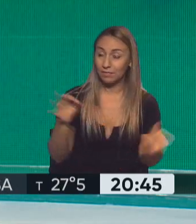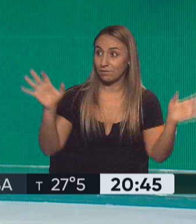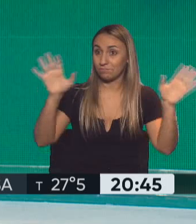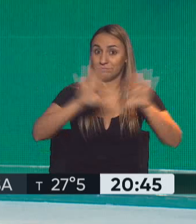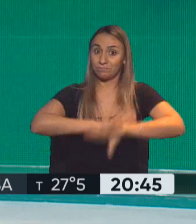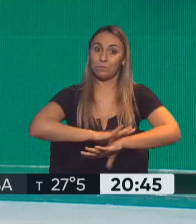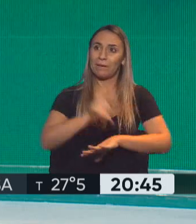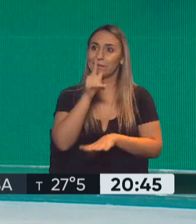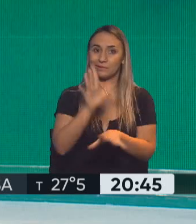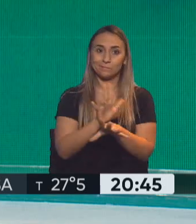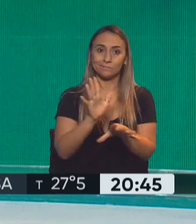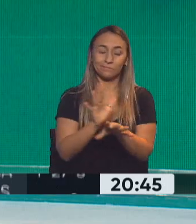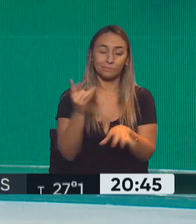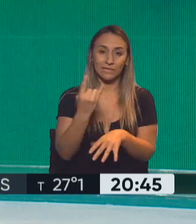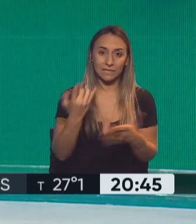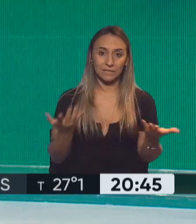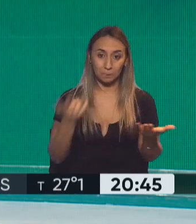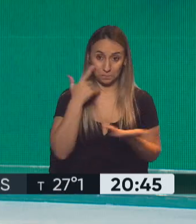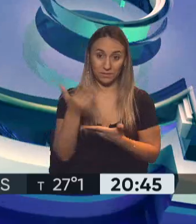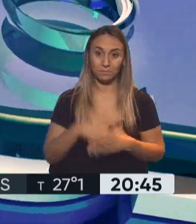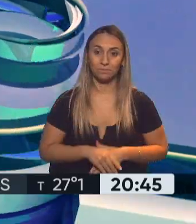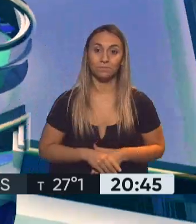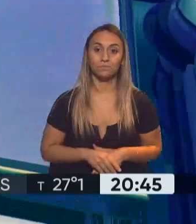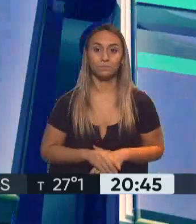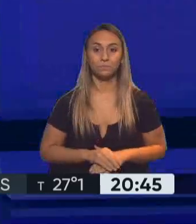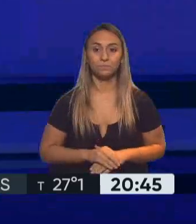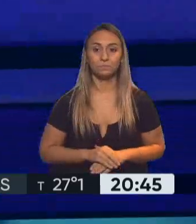que podamos traer a la mesa al informe nos quedamos con el tema